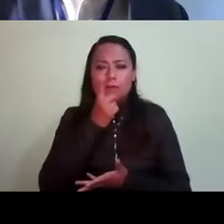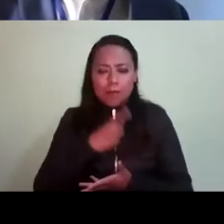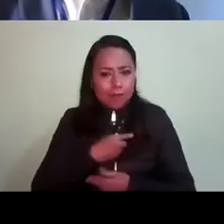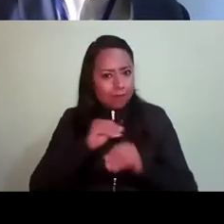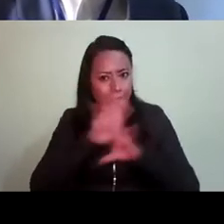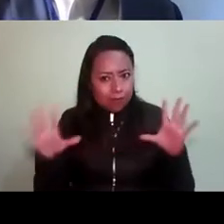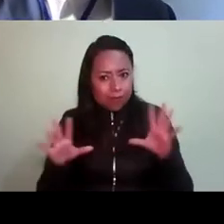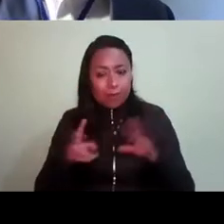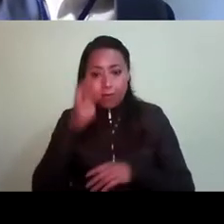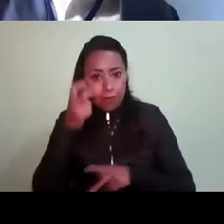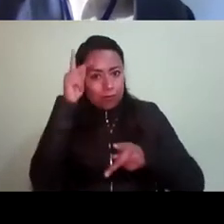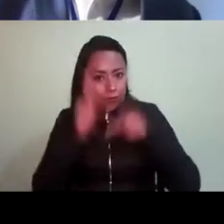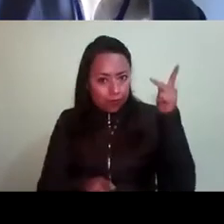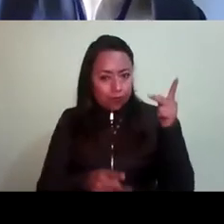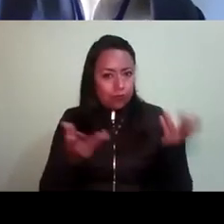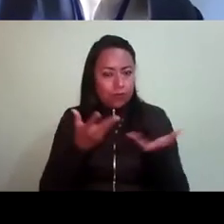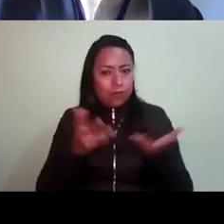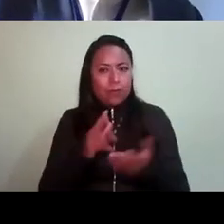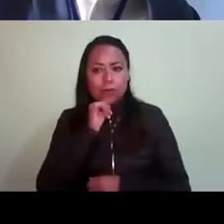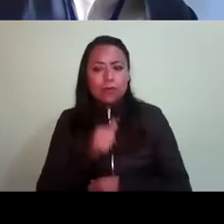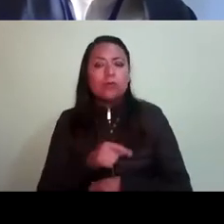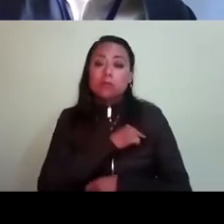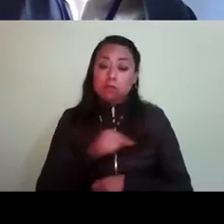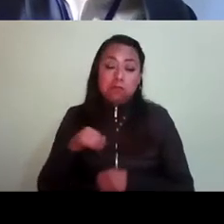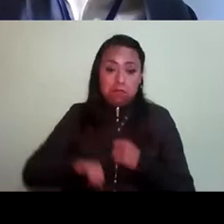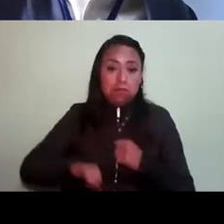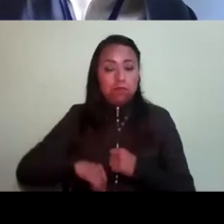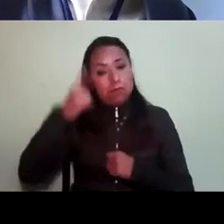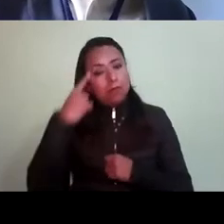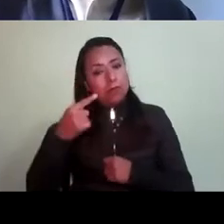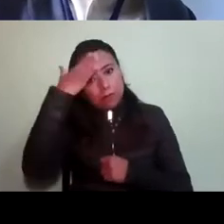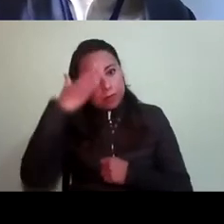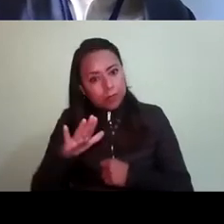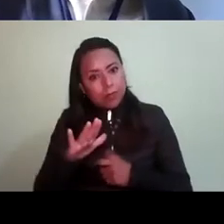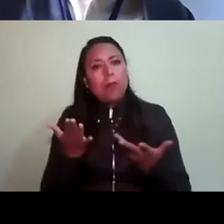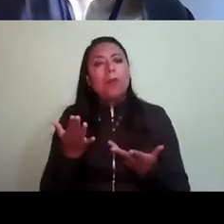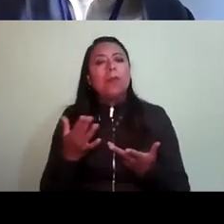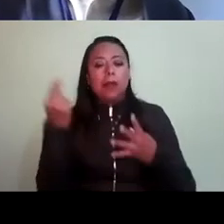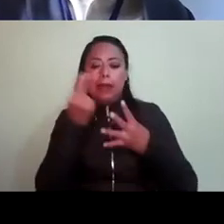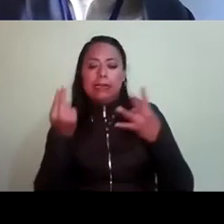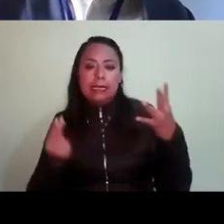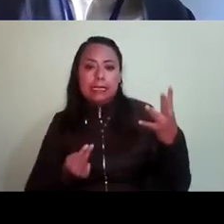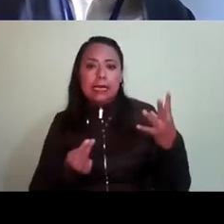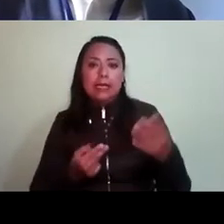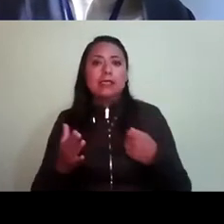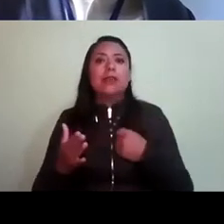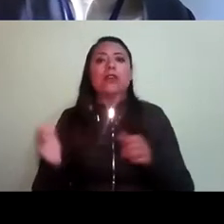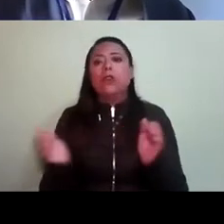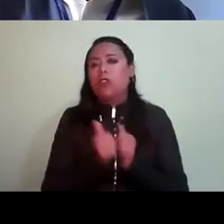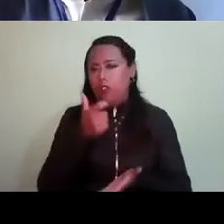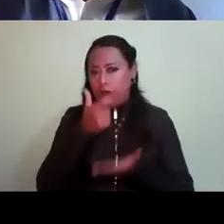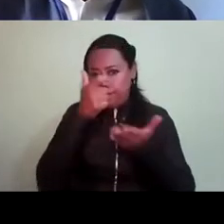dejó de hacer. Eso nos interesa saber para tener una plataforma de las necesidades con el presupuesto que viene.